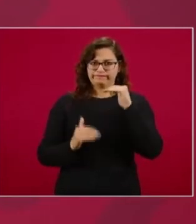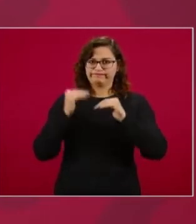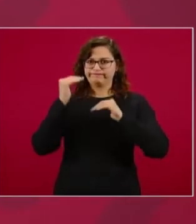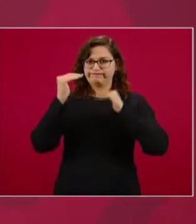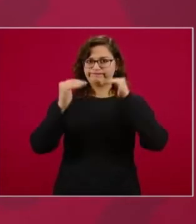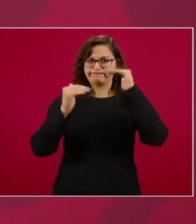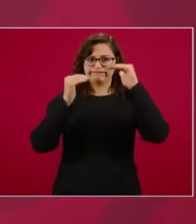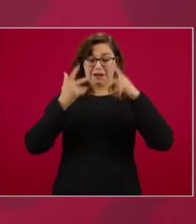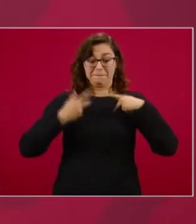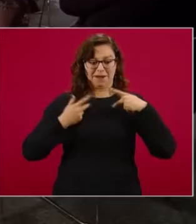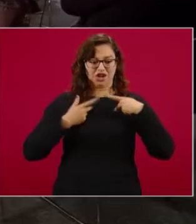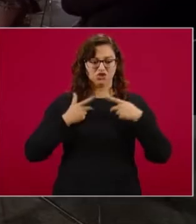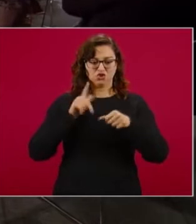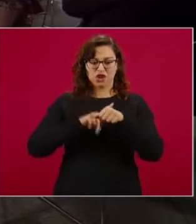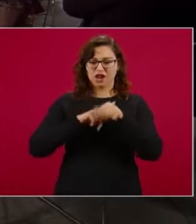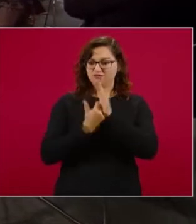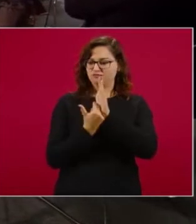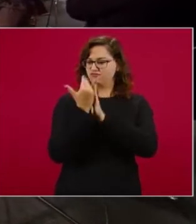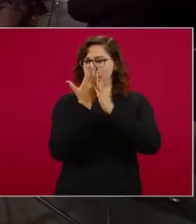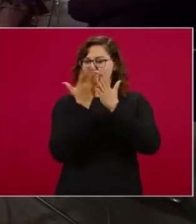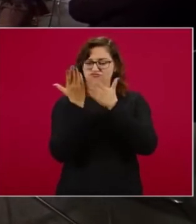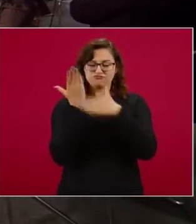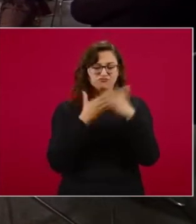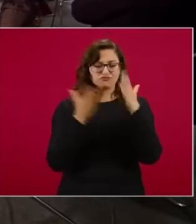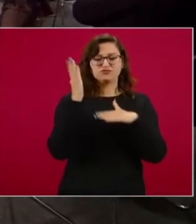en lo personal.